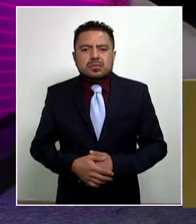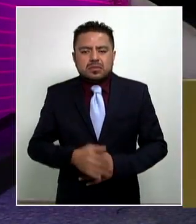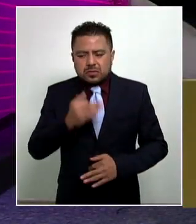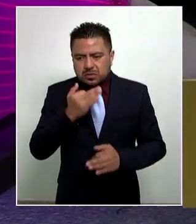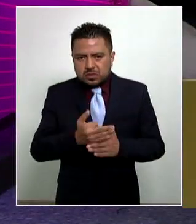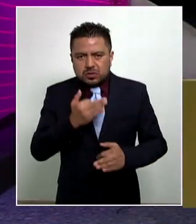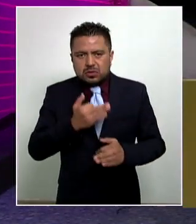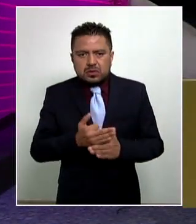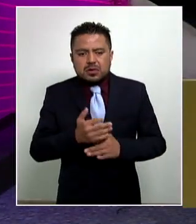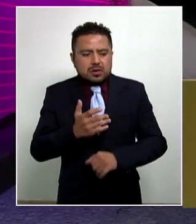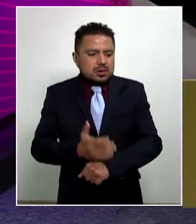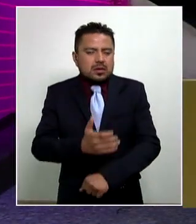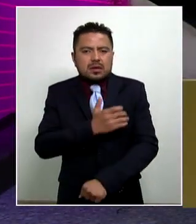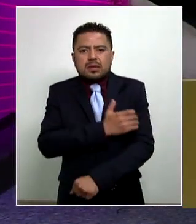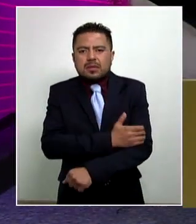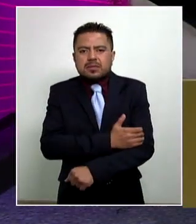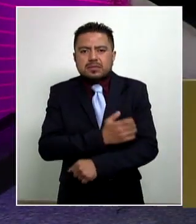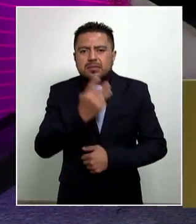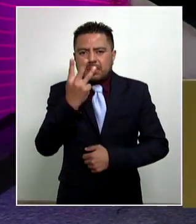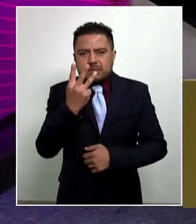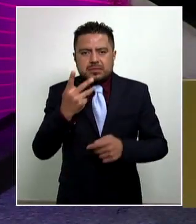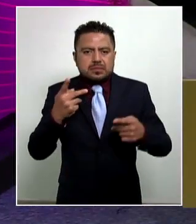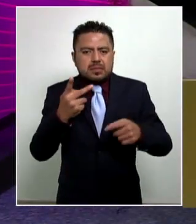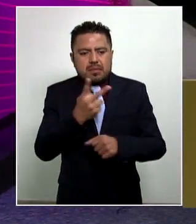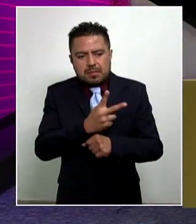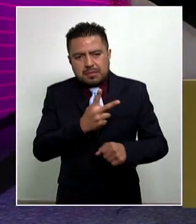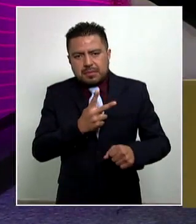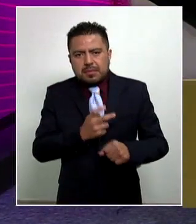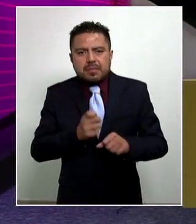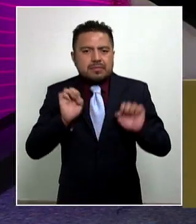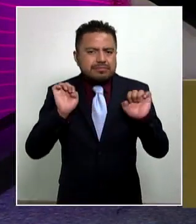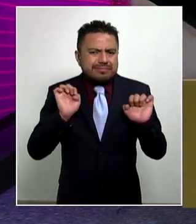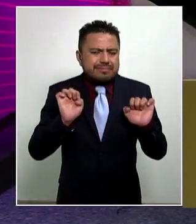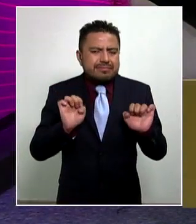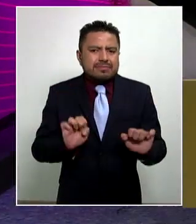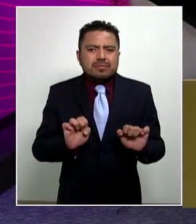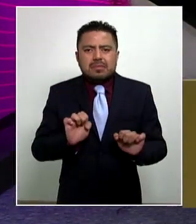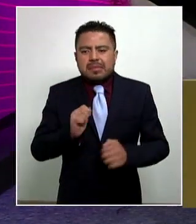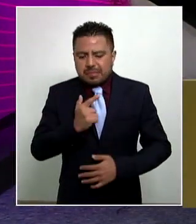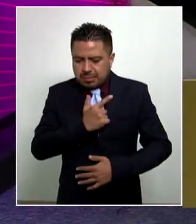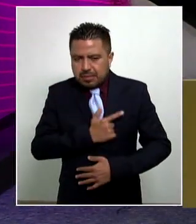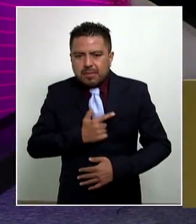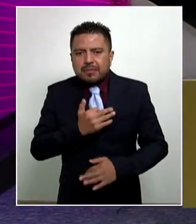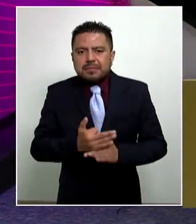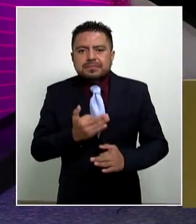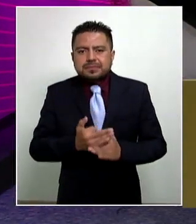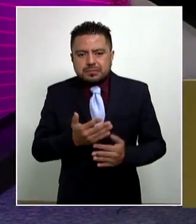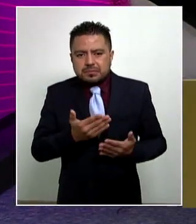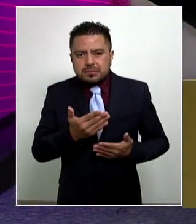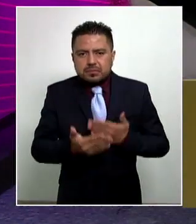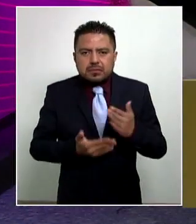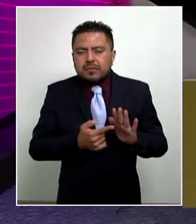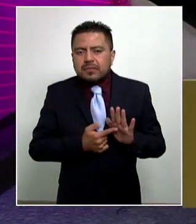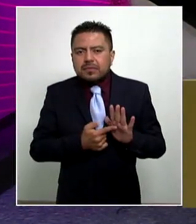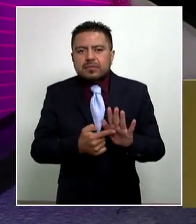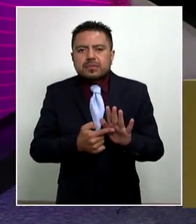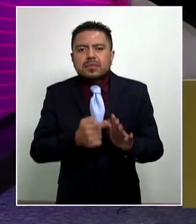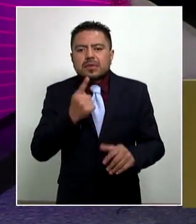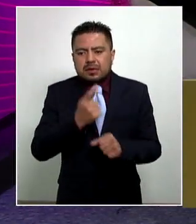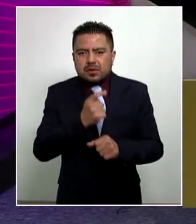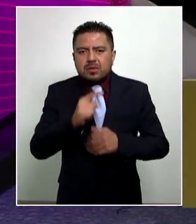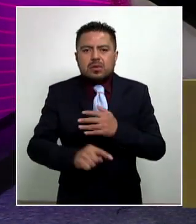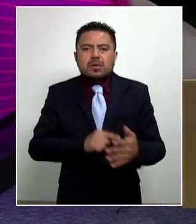día de hoy me acompañan tres invitados de lujo, que me da muchísimo gusto de presentar. En primer lugar,